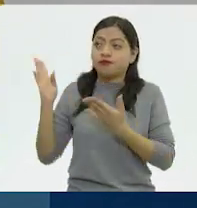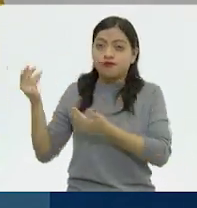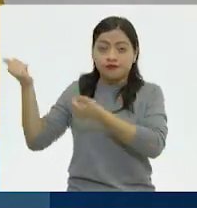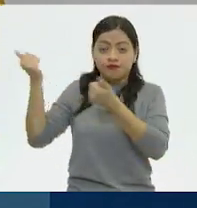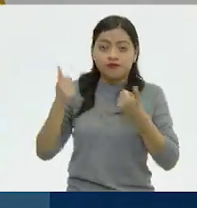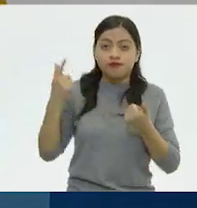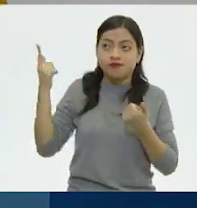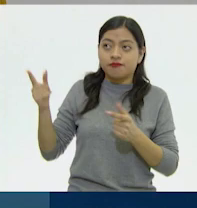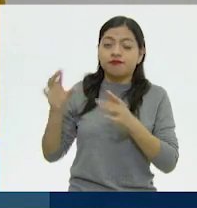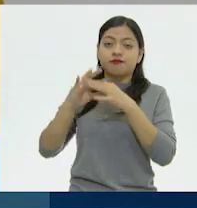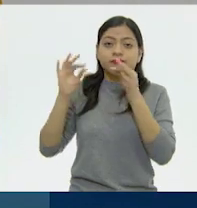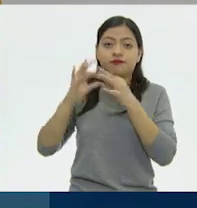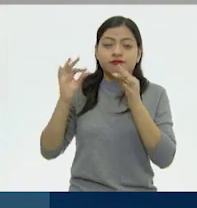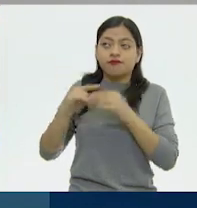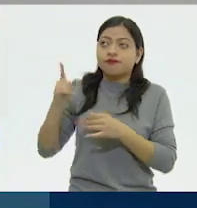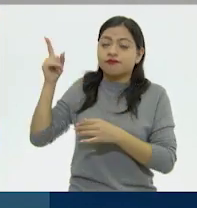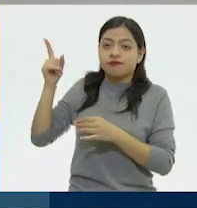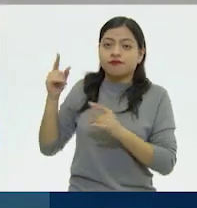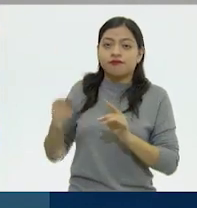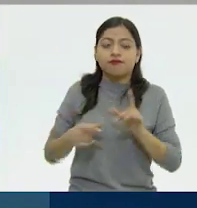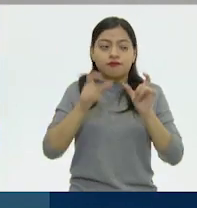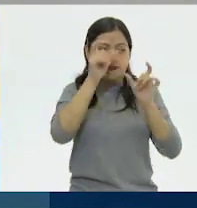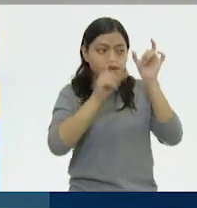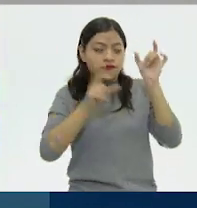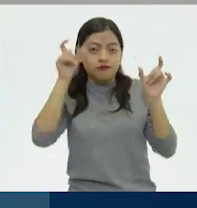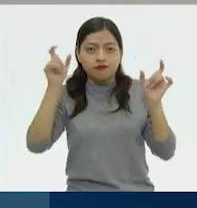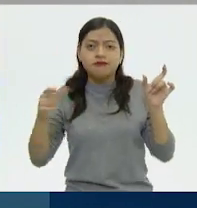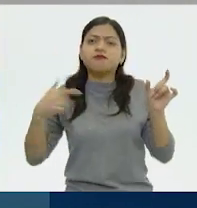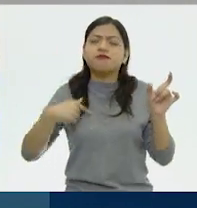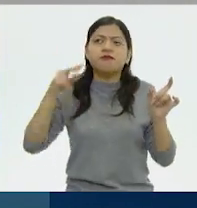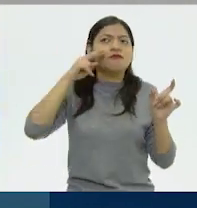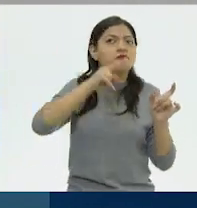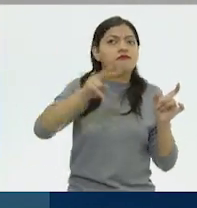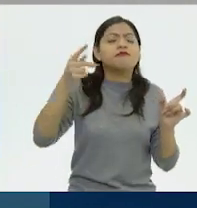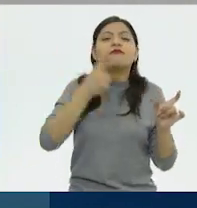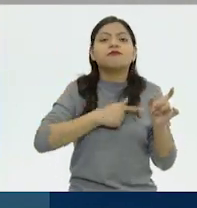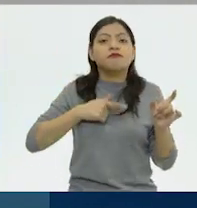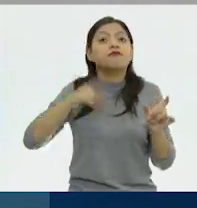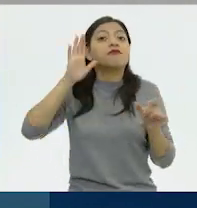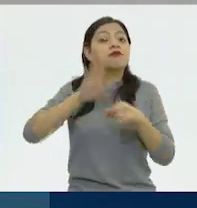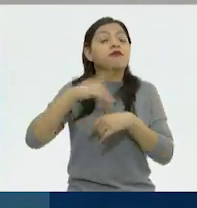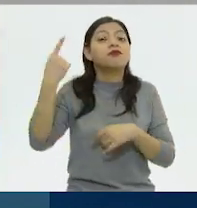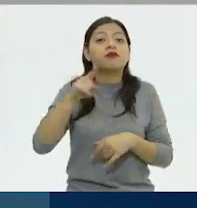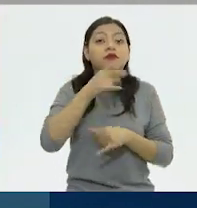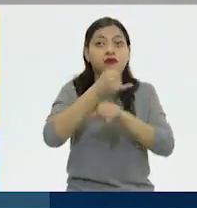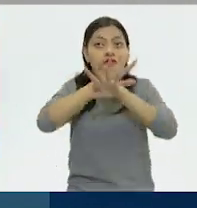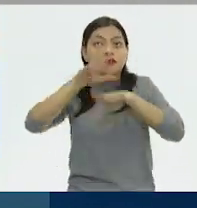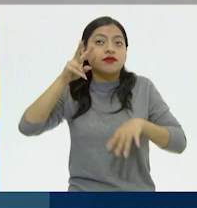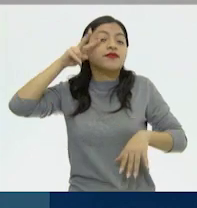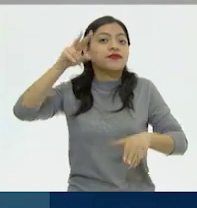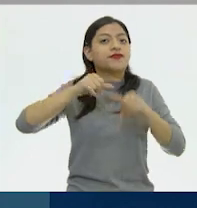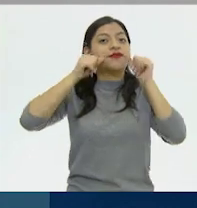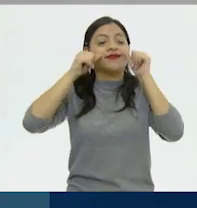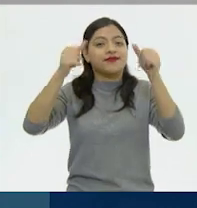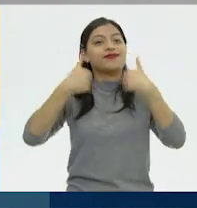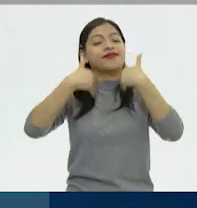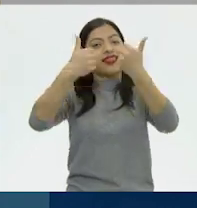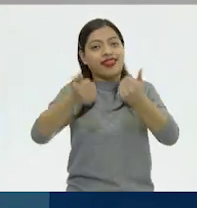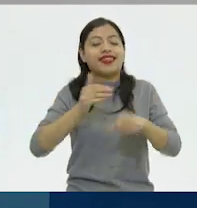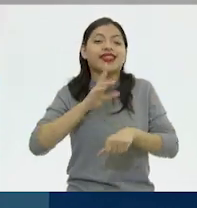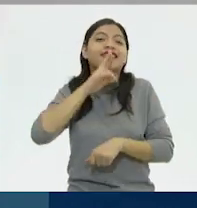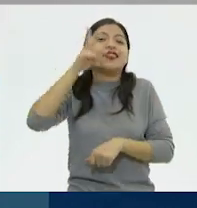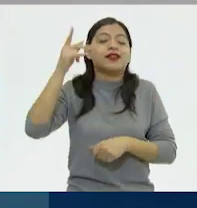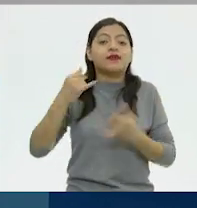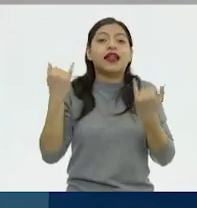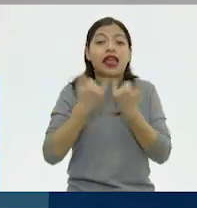para explicar el tema de la clase, lo cual a mí en lo personal me agrada mucho porque permite comprender mejor la información. Además, facilita el